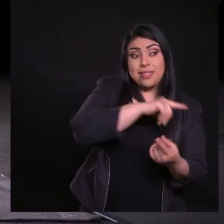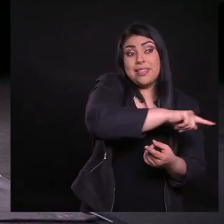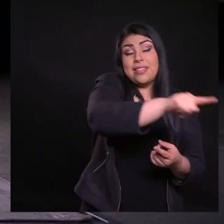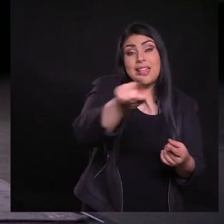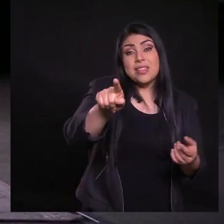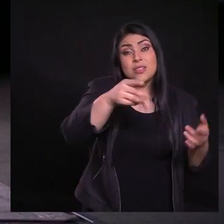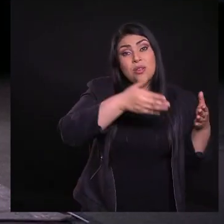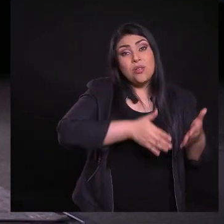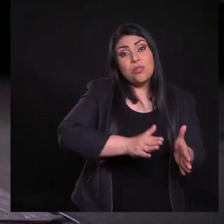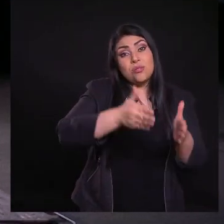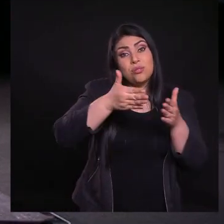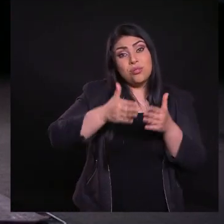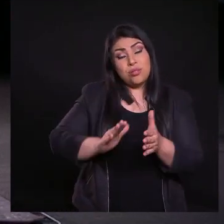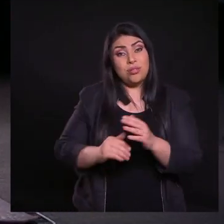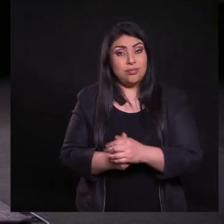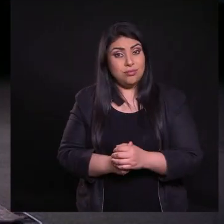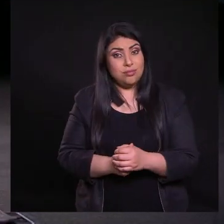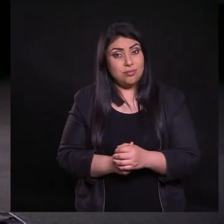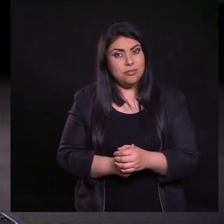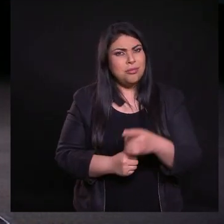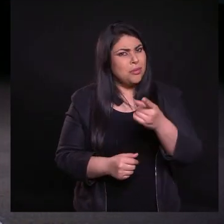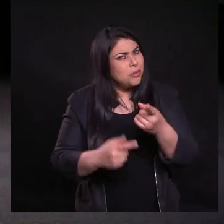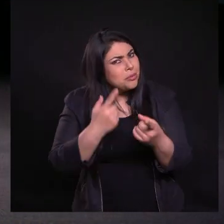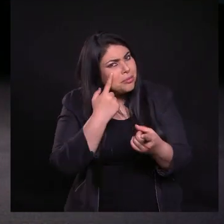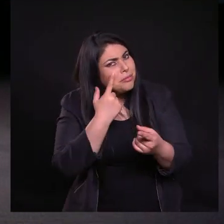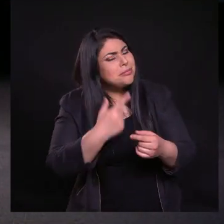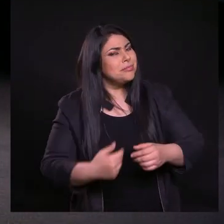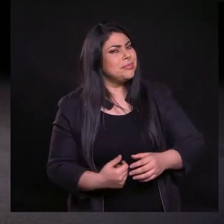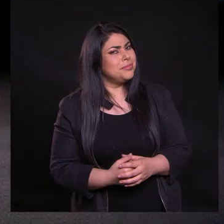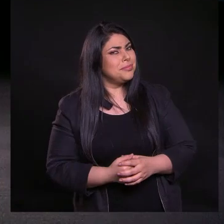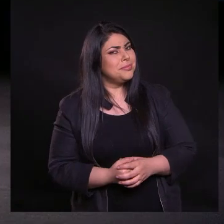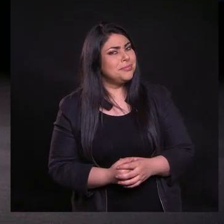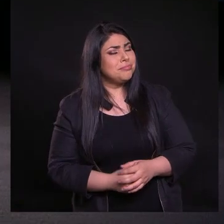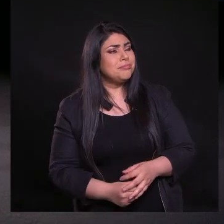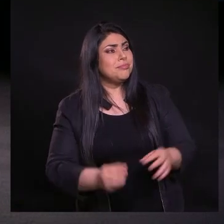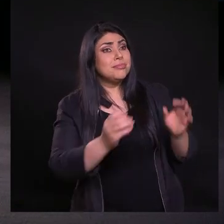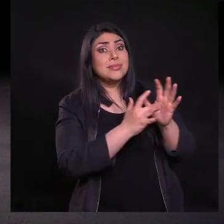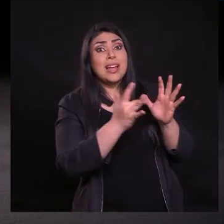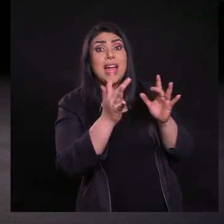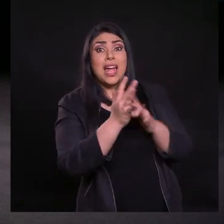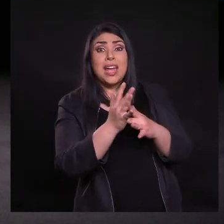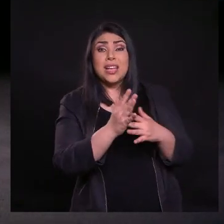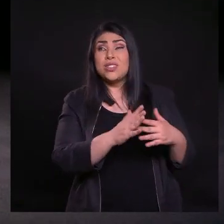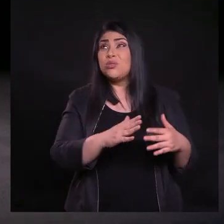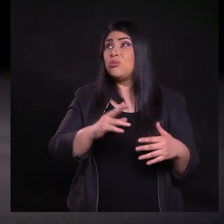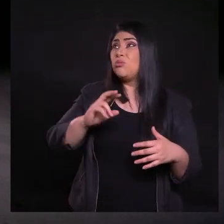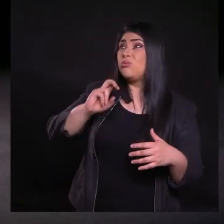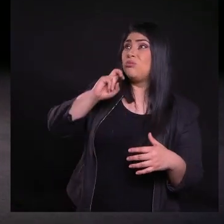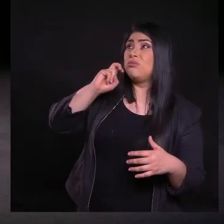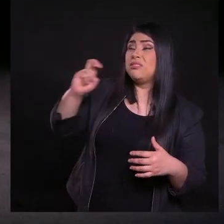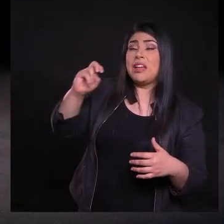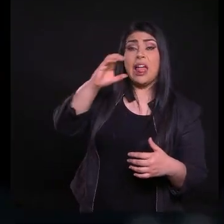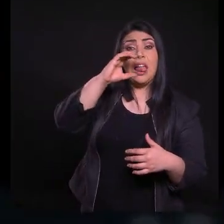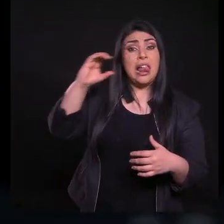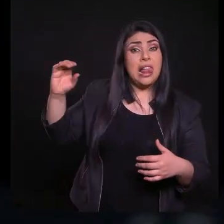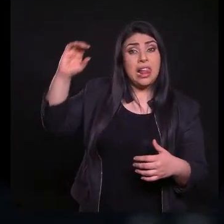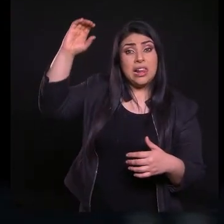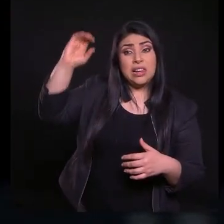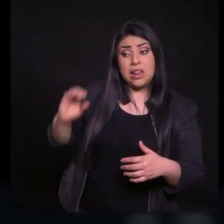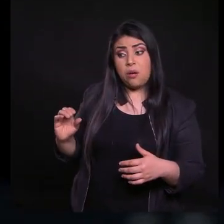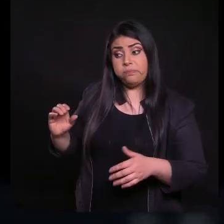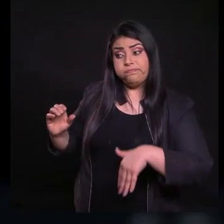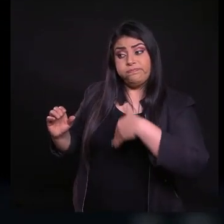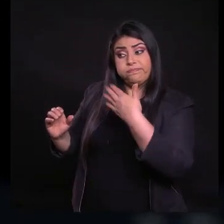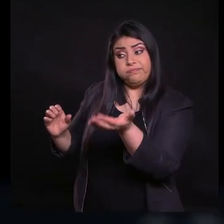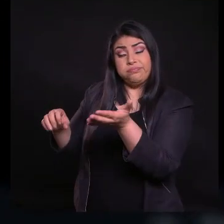beneficio de cada uno de nosotros yo no sé si tú logras entender esto pero jesús es entregado en esa cruz por amor a nosotros